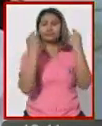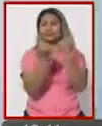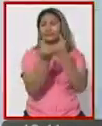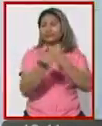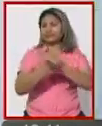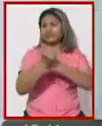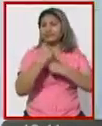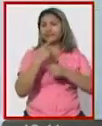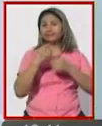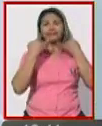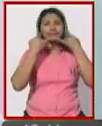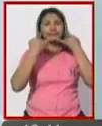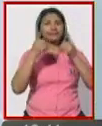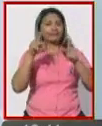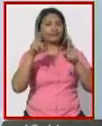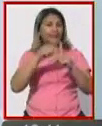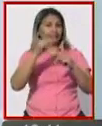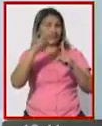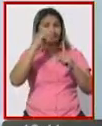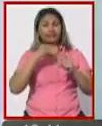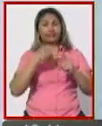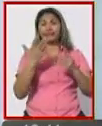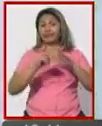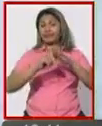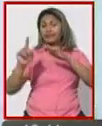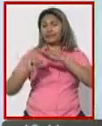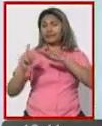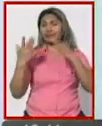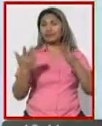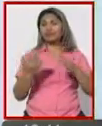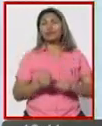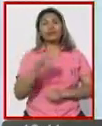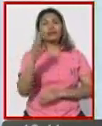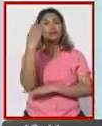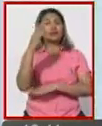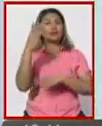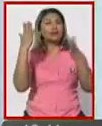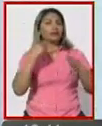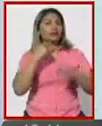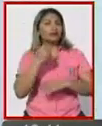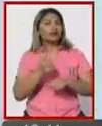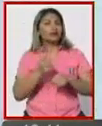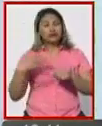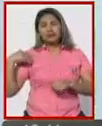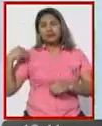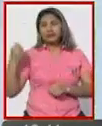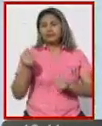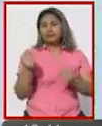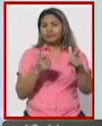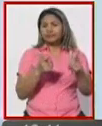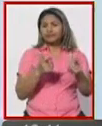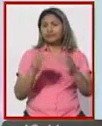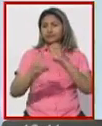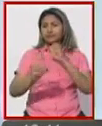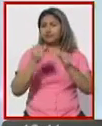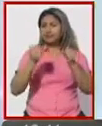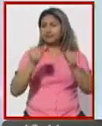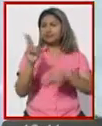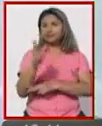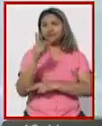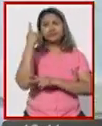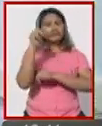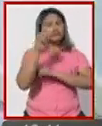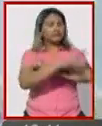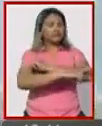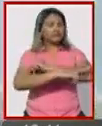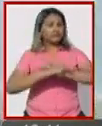delictiva. En la declaración del detenido afirmó que entre los prófugos se encuentran súbditos colombianos, que serían los propietarios de las armas y de la camioneta que fue utilizada